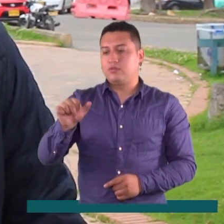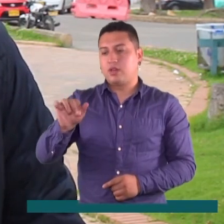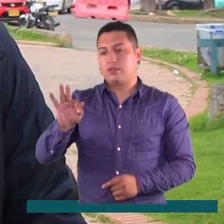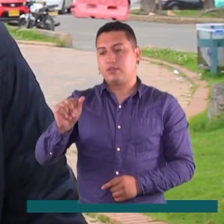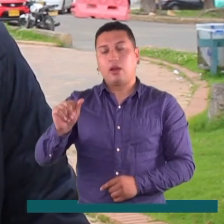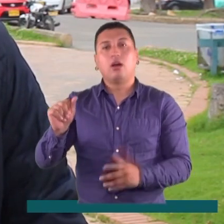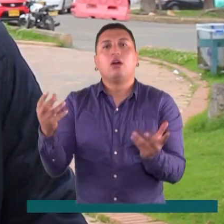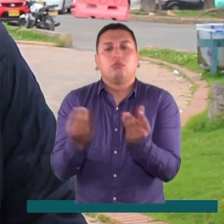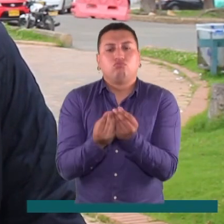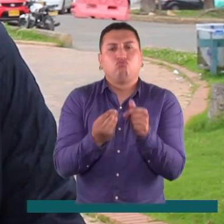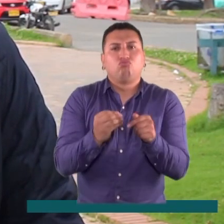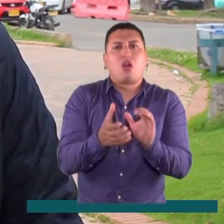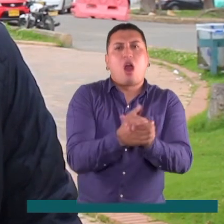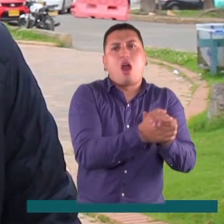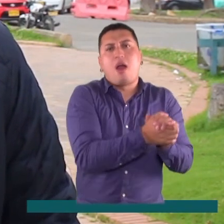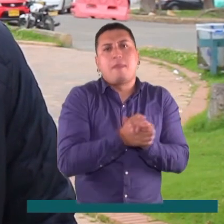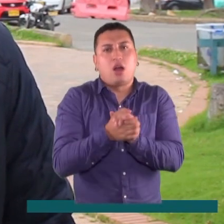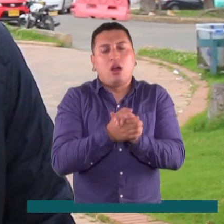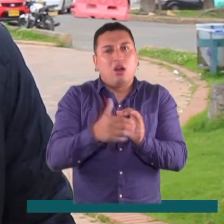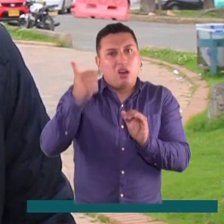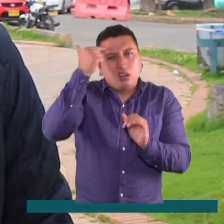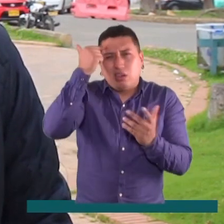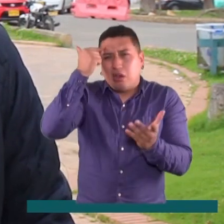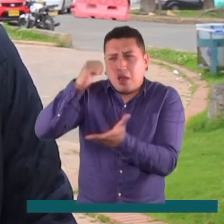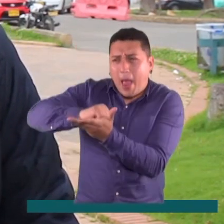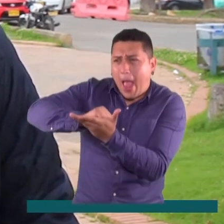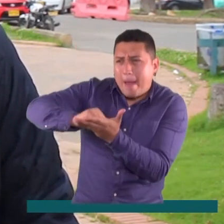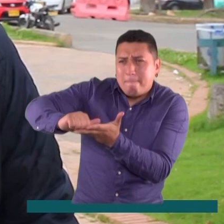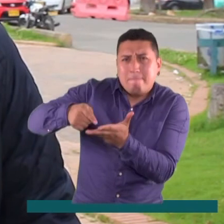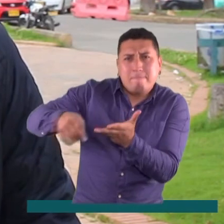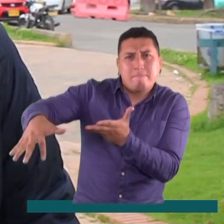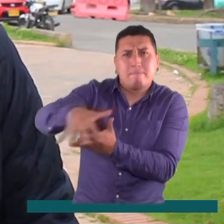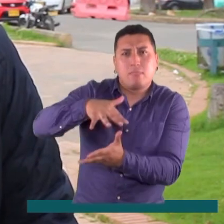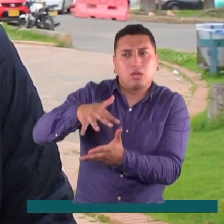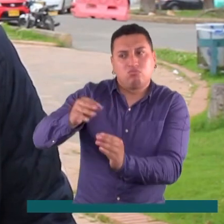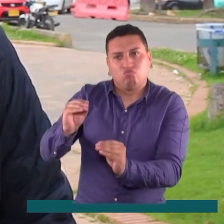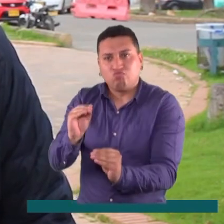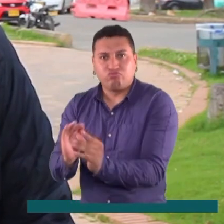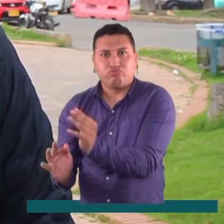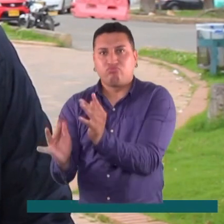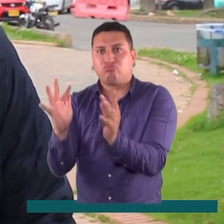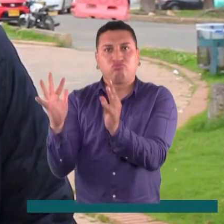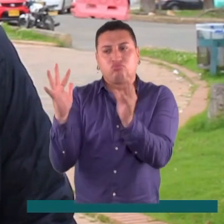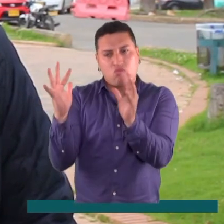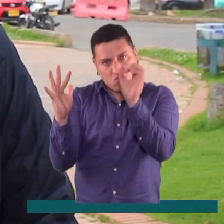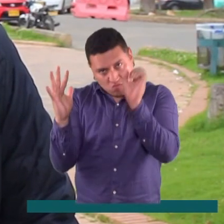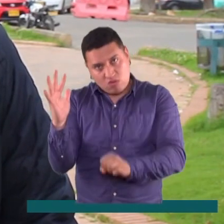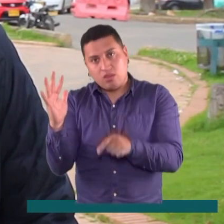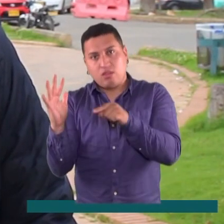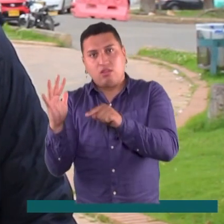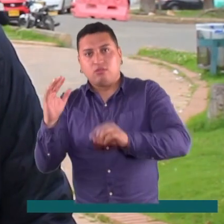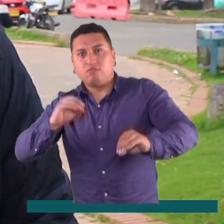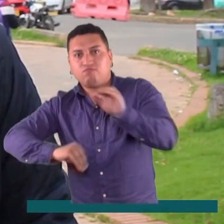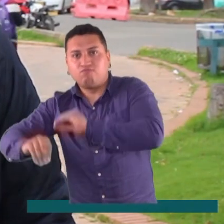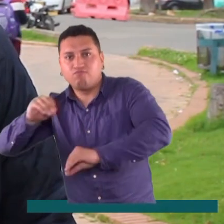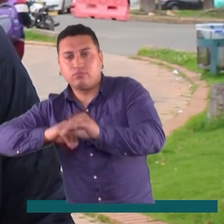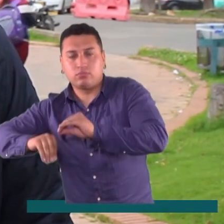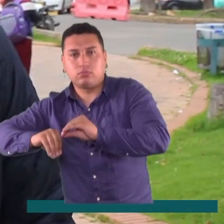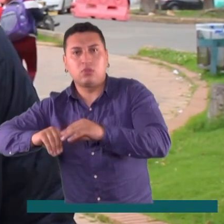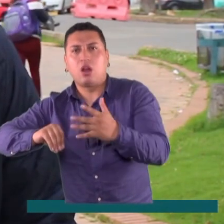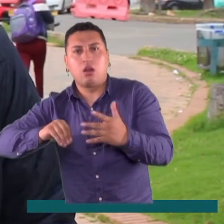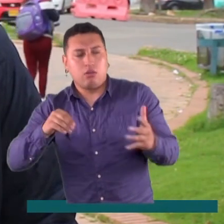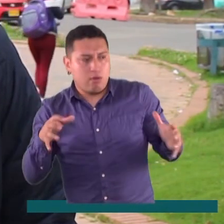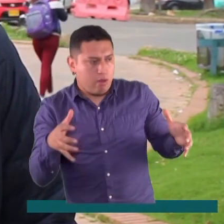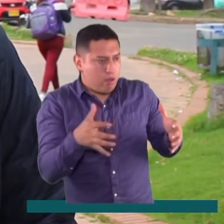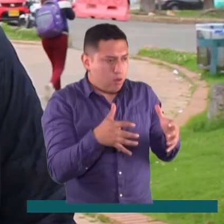En el municipio de Chivatá, un grupo de amigos se dieron a la tarea de convertir un terreno árido en un bosque lleno de especies nativas, como el roble. Lo hacen